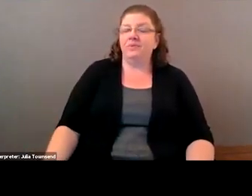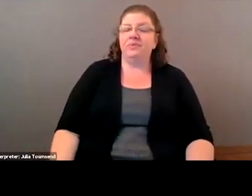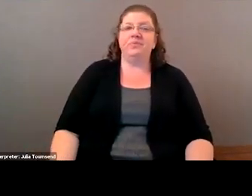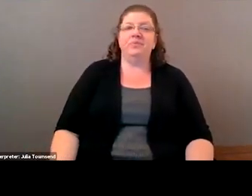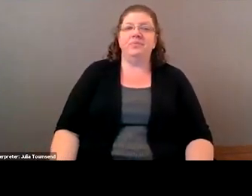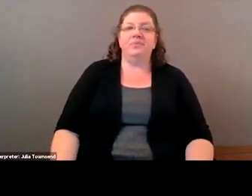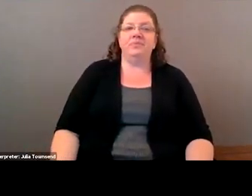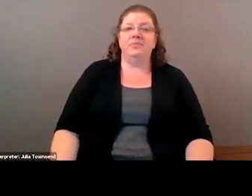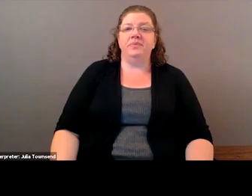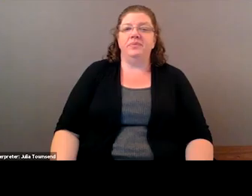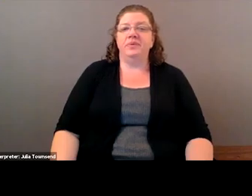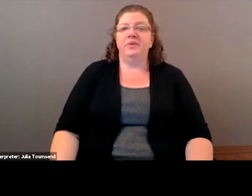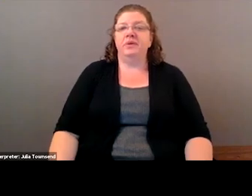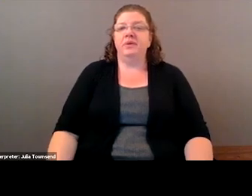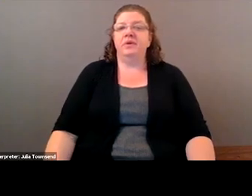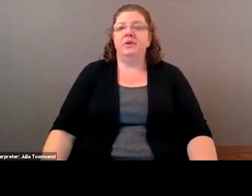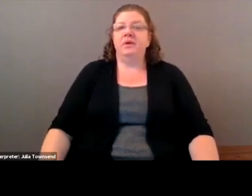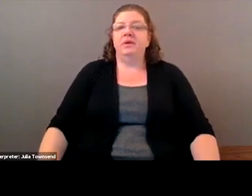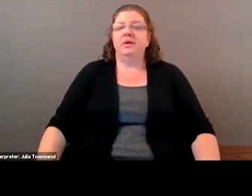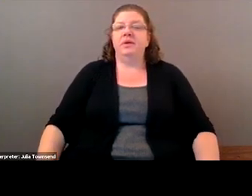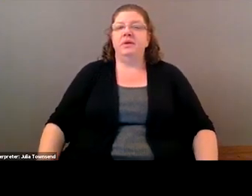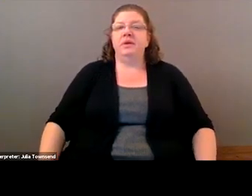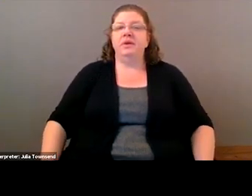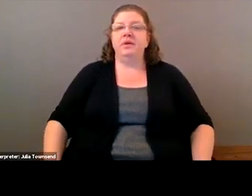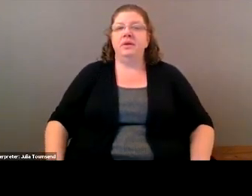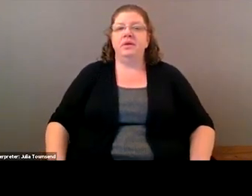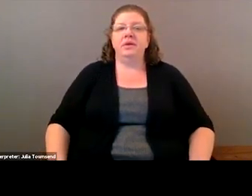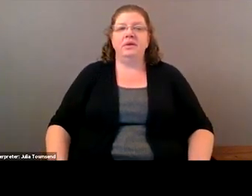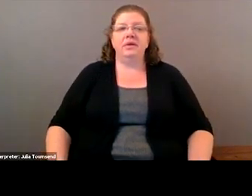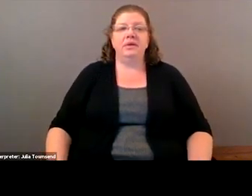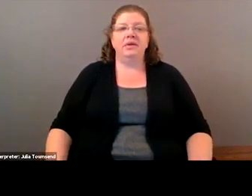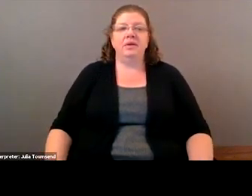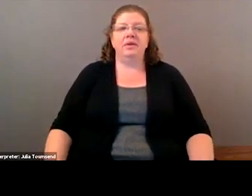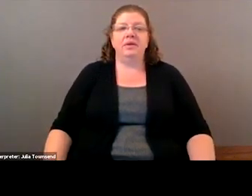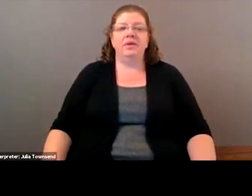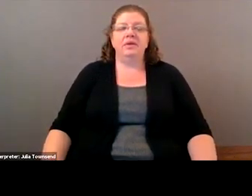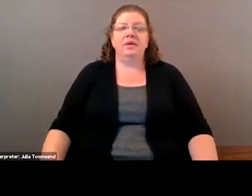me explicaré el siguiente persona es si la col